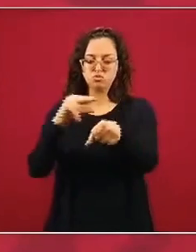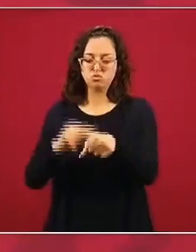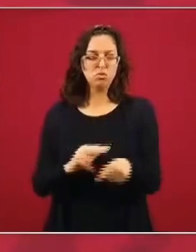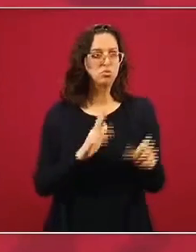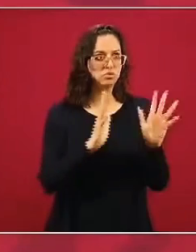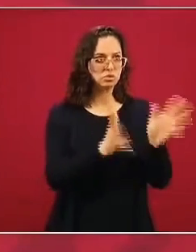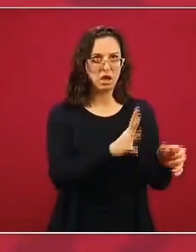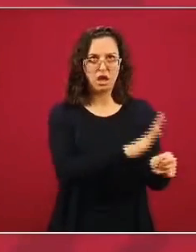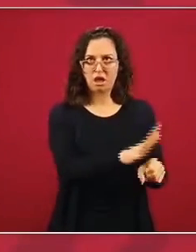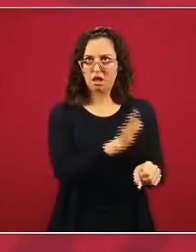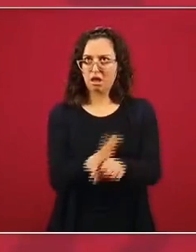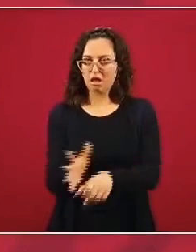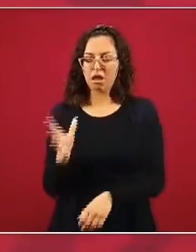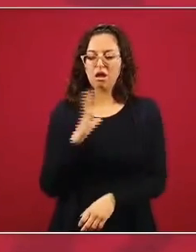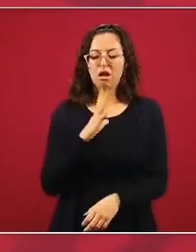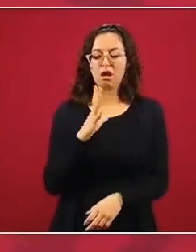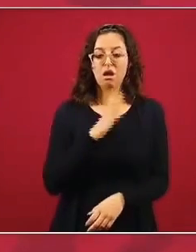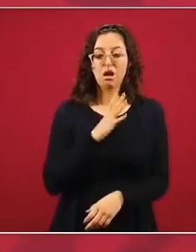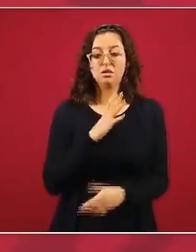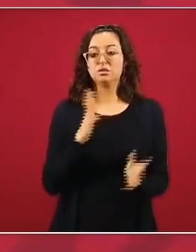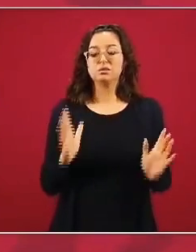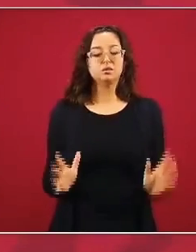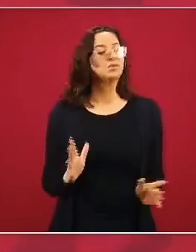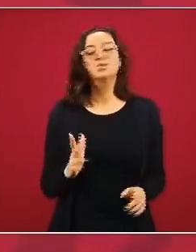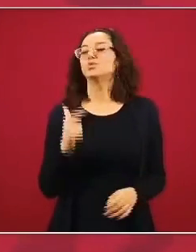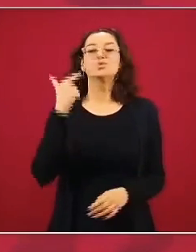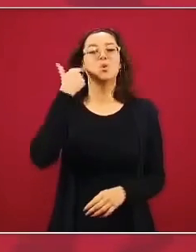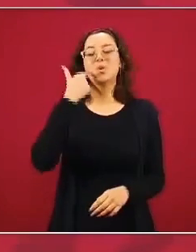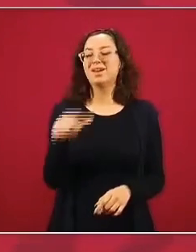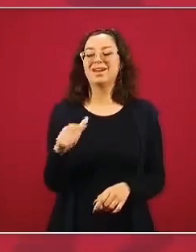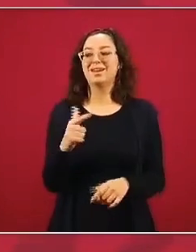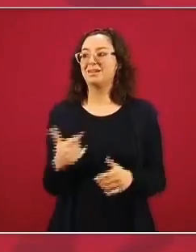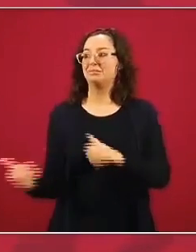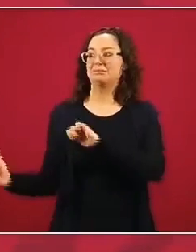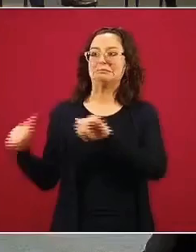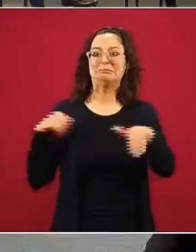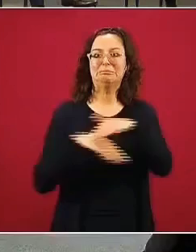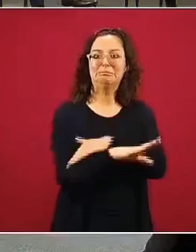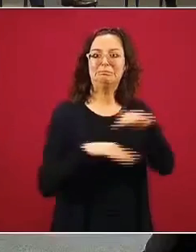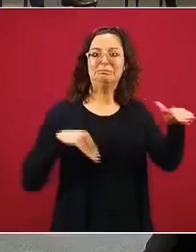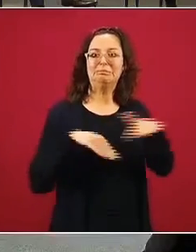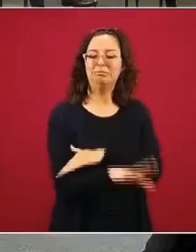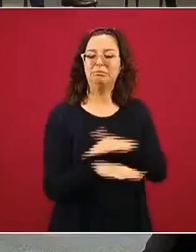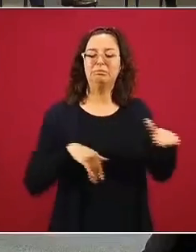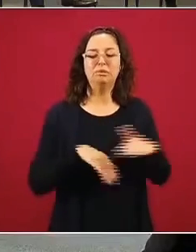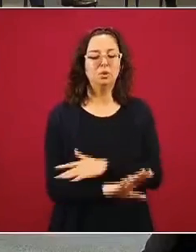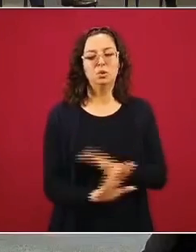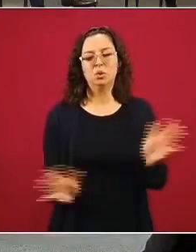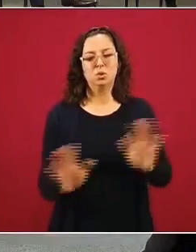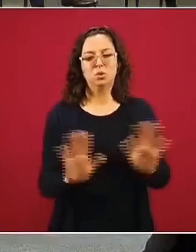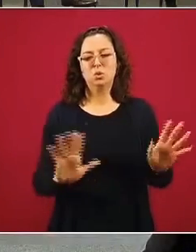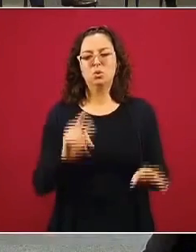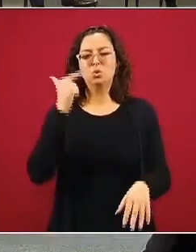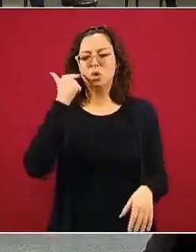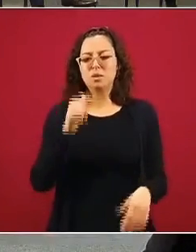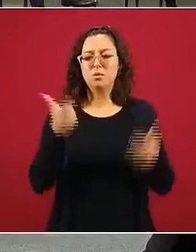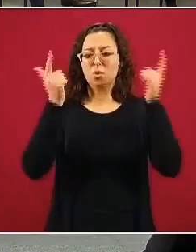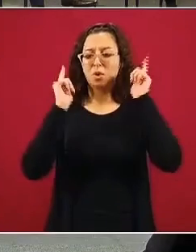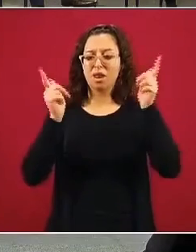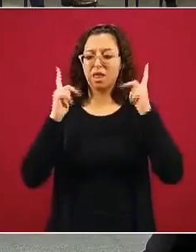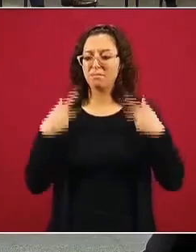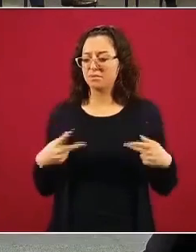queremos que se usen los hospitales, lo que queremos es que ya